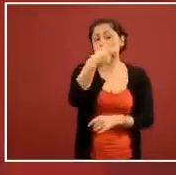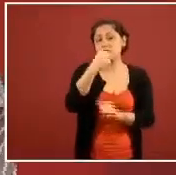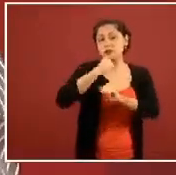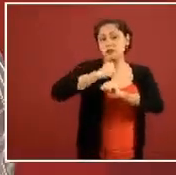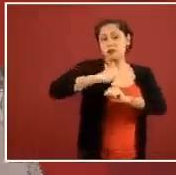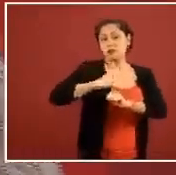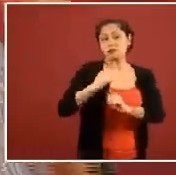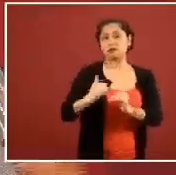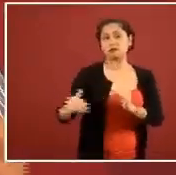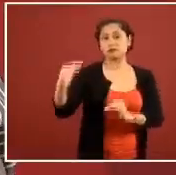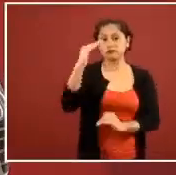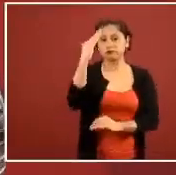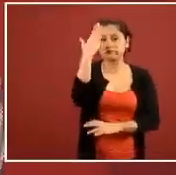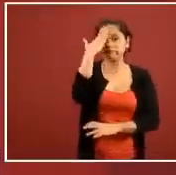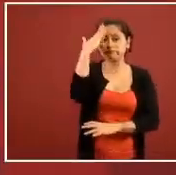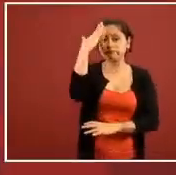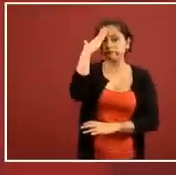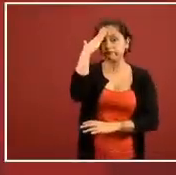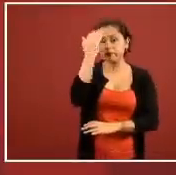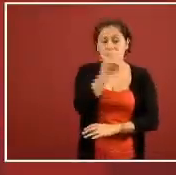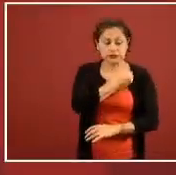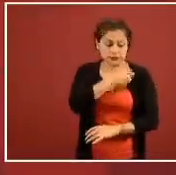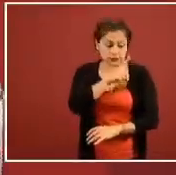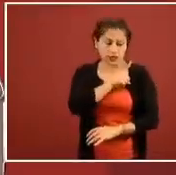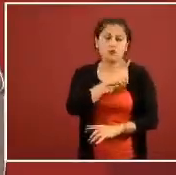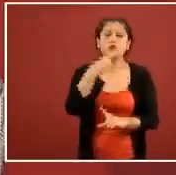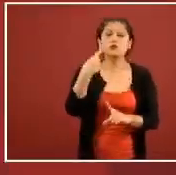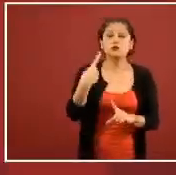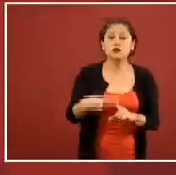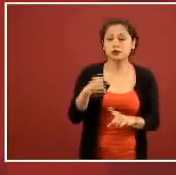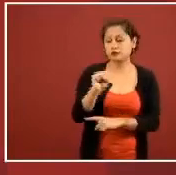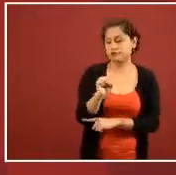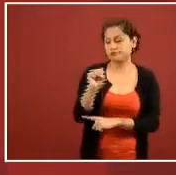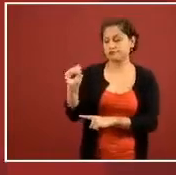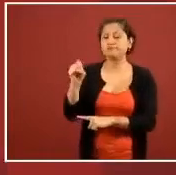sanitaria tiene el mando de todo este operativo en su conjunto.